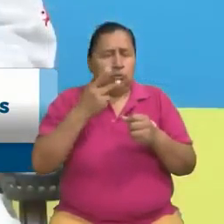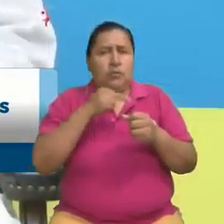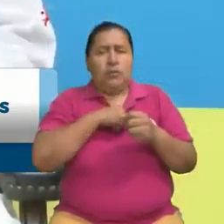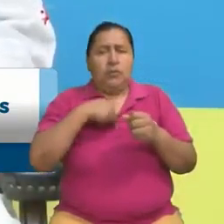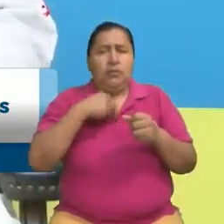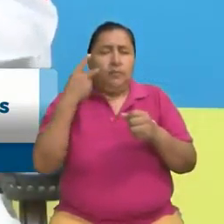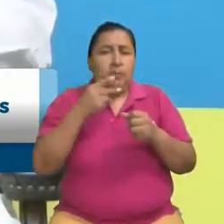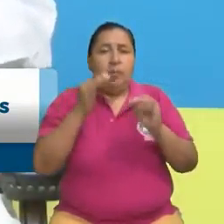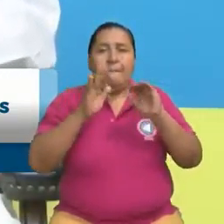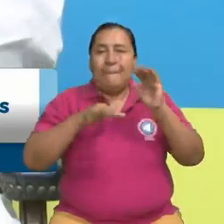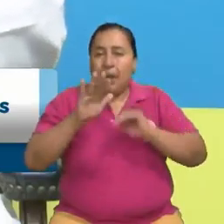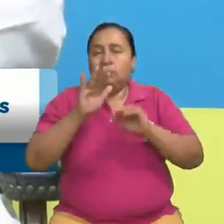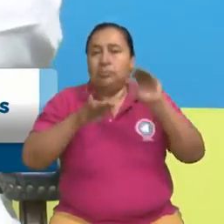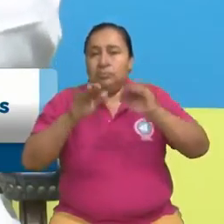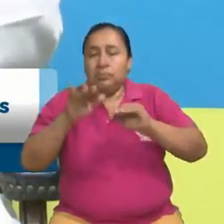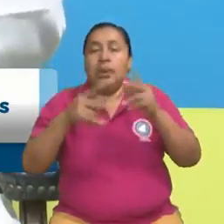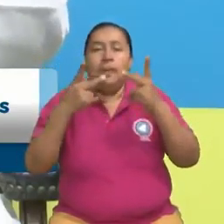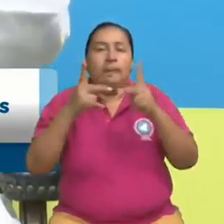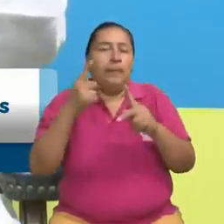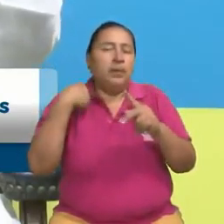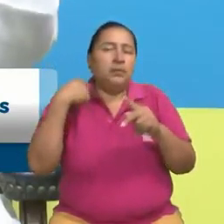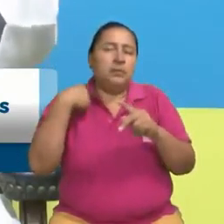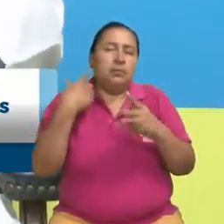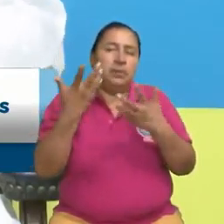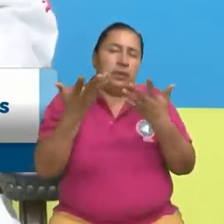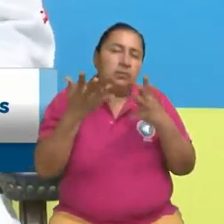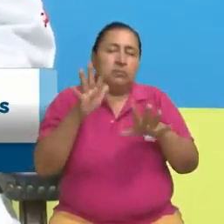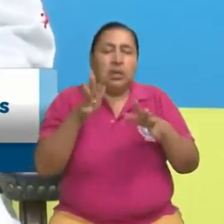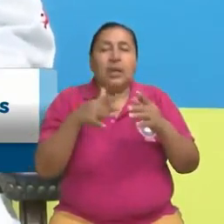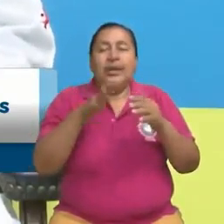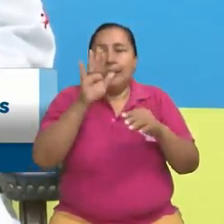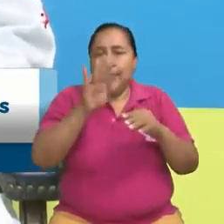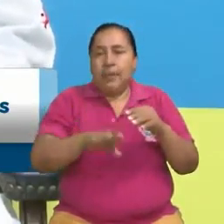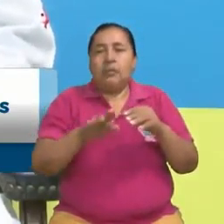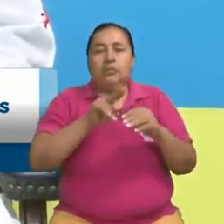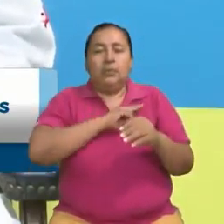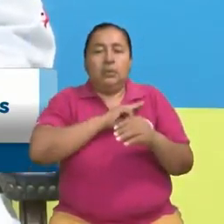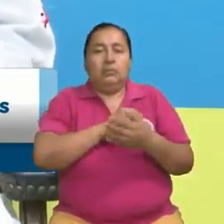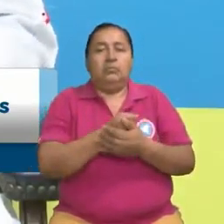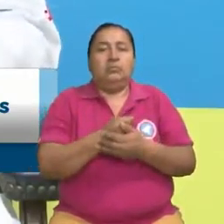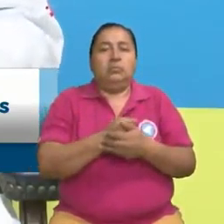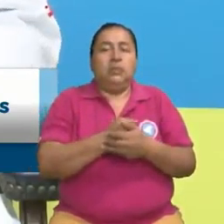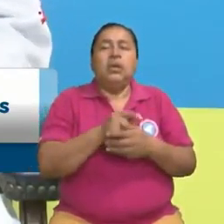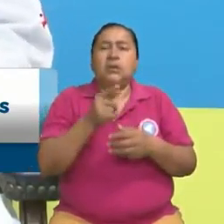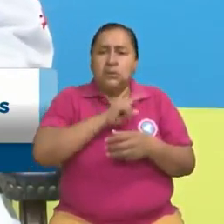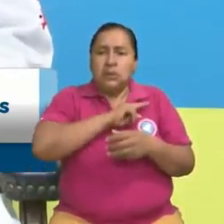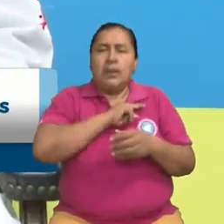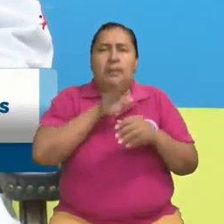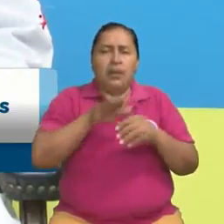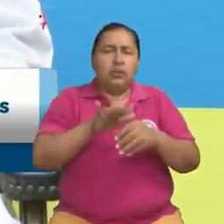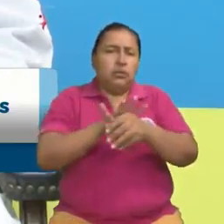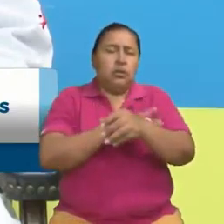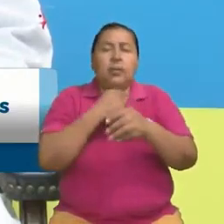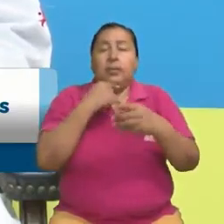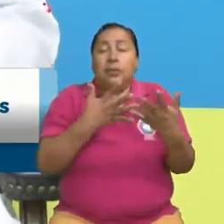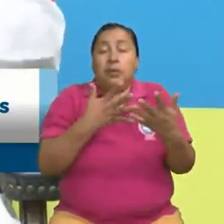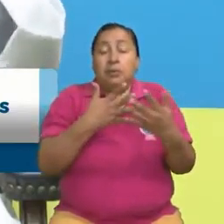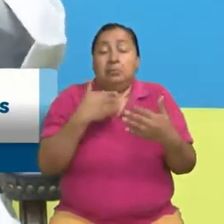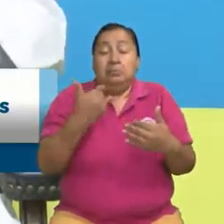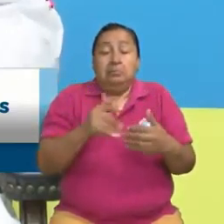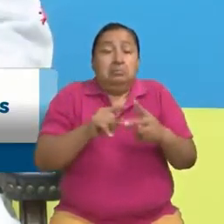frecuencia, pero generalmente es la que da menos síntomas. Da menos síntomas porque durante